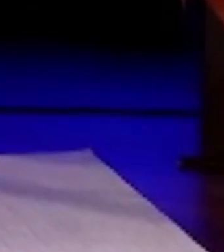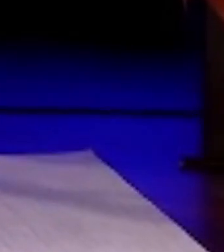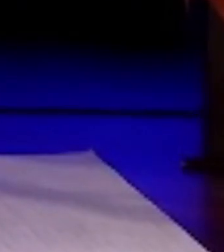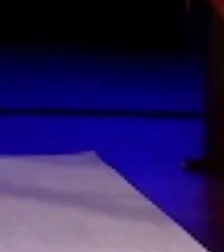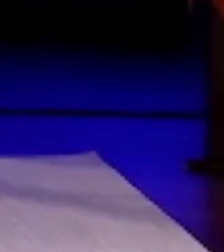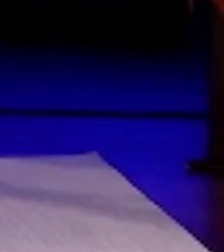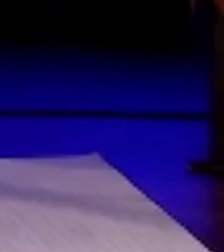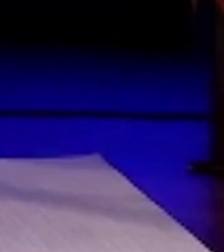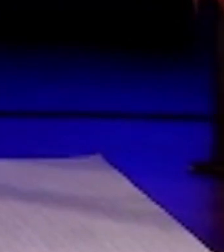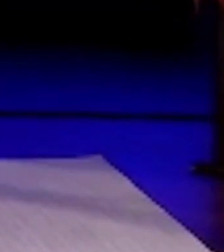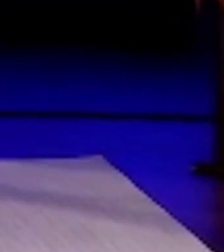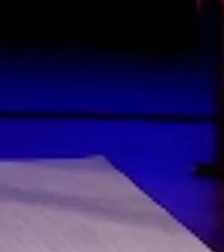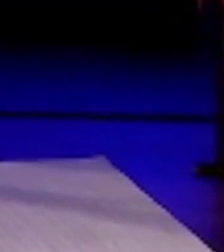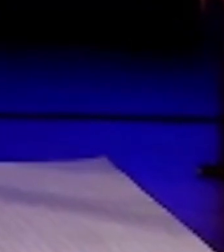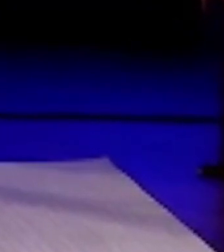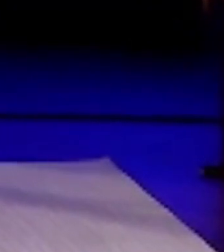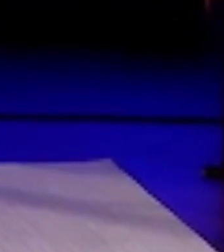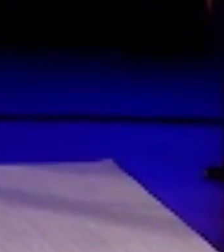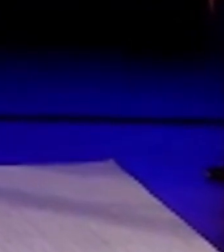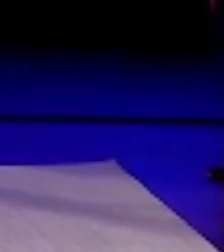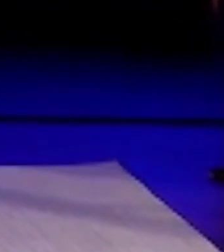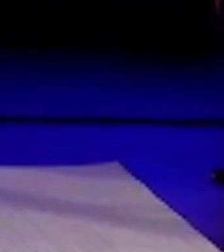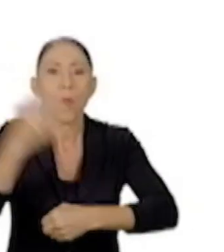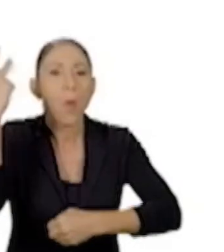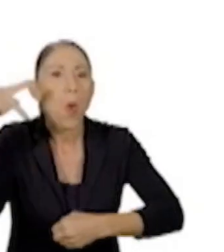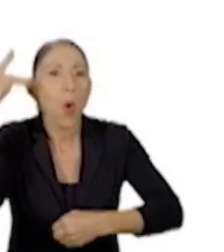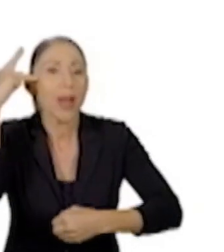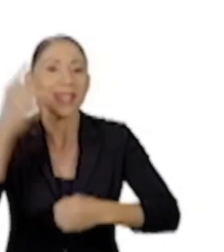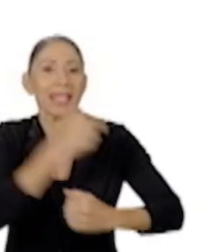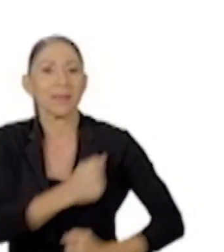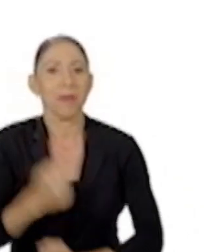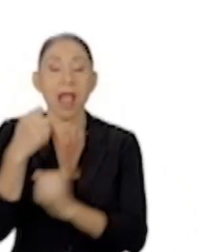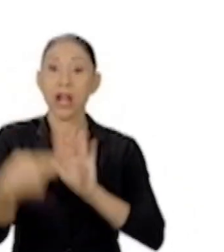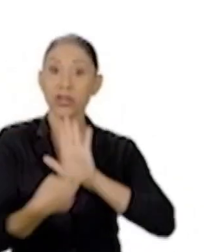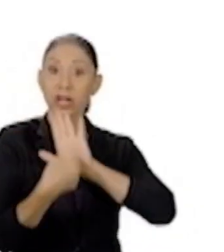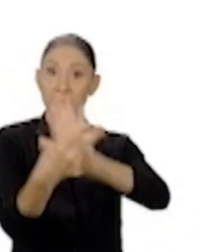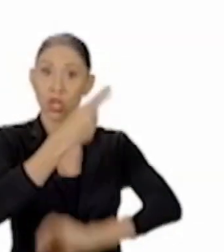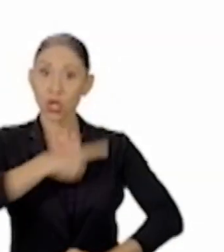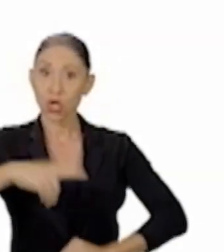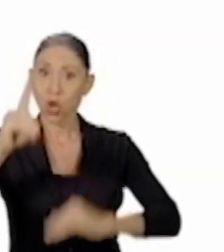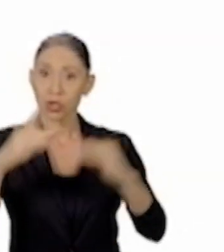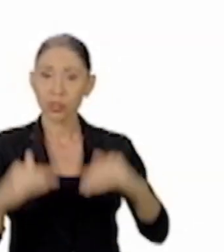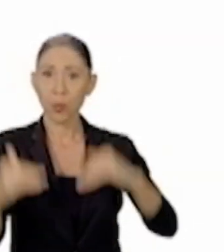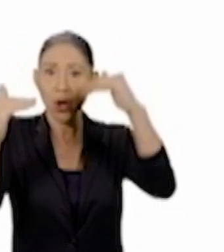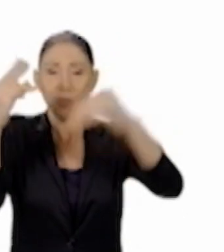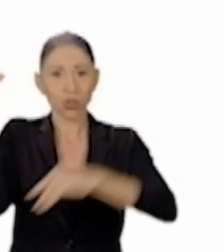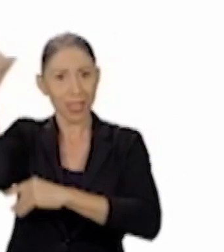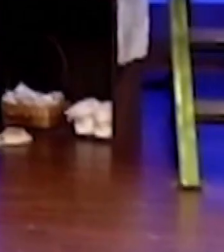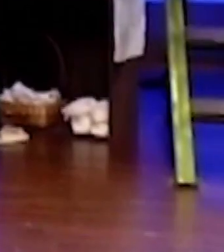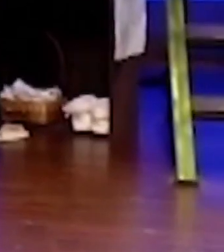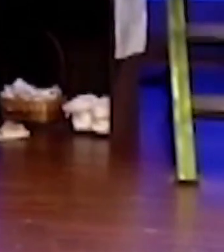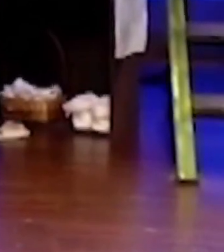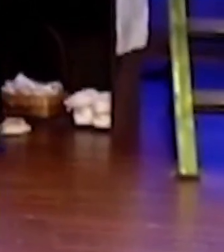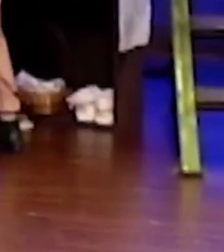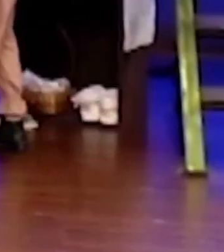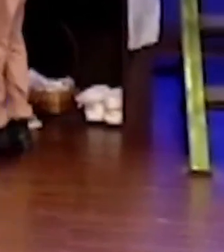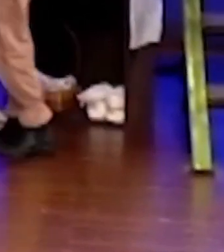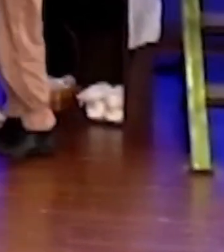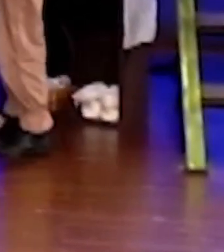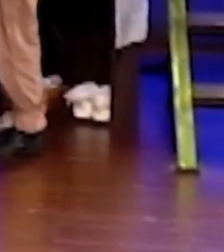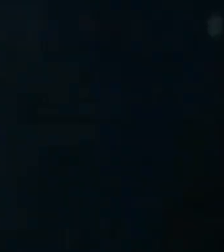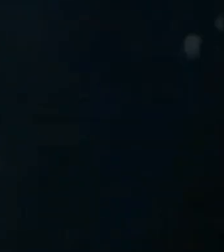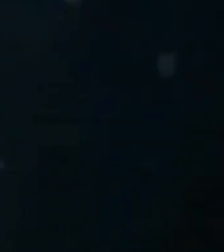actuación de las actrices Sofía Chaverri e Ilse Fay. A todas estas producciones nacionales les reconocemos